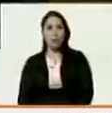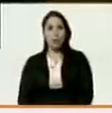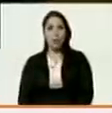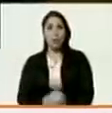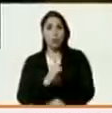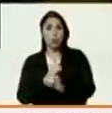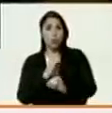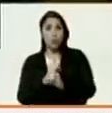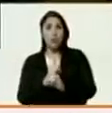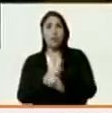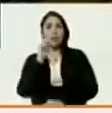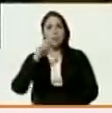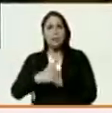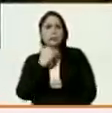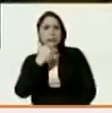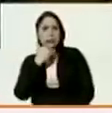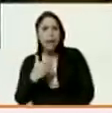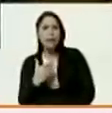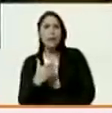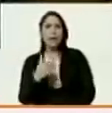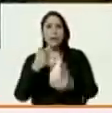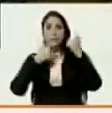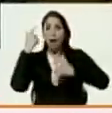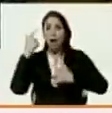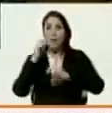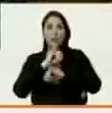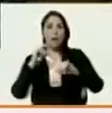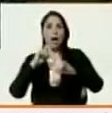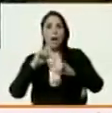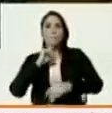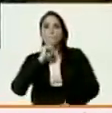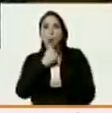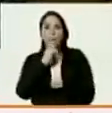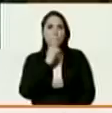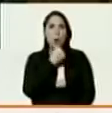sociales cercanas al chavismo que se las están bloqueando.